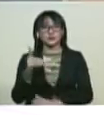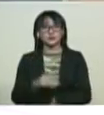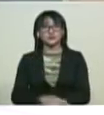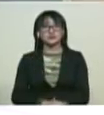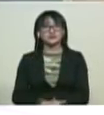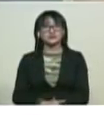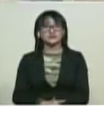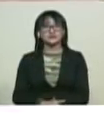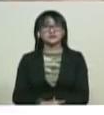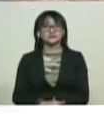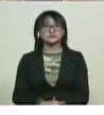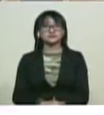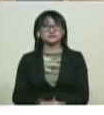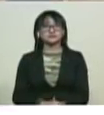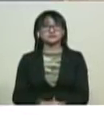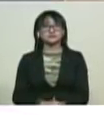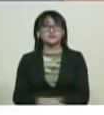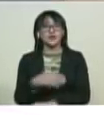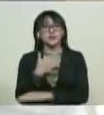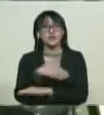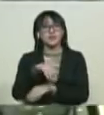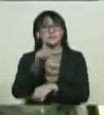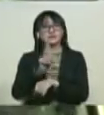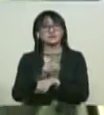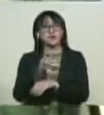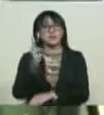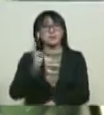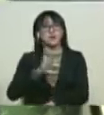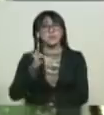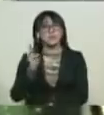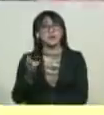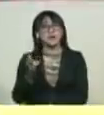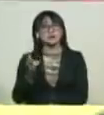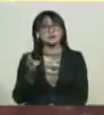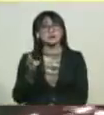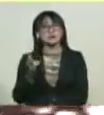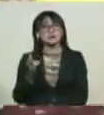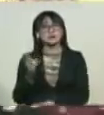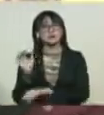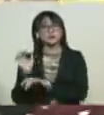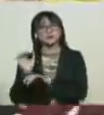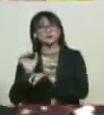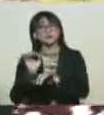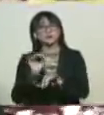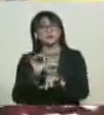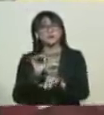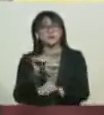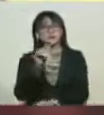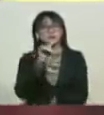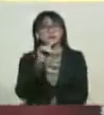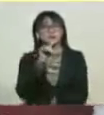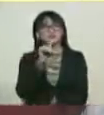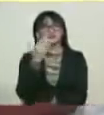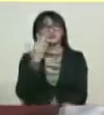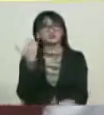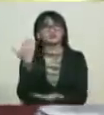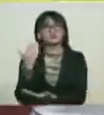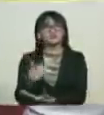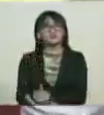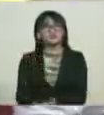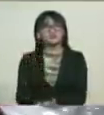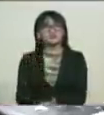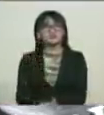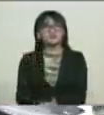Bien, nos vamos con desde la avenida principal de Propatria. Ahí se realiza una concentración. Importante información se genera en el lugar. Veamos.